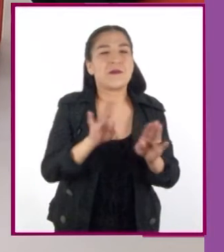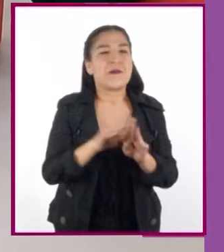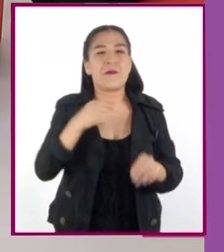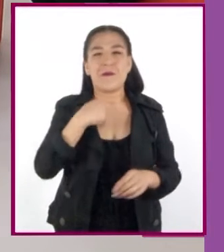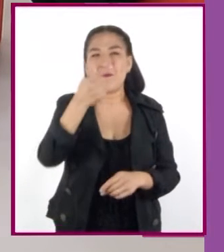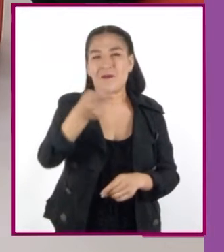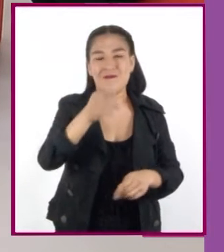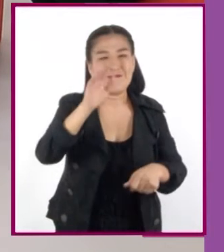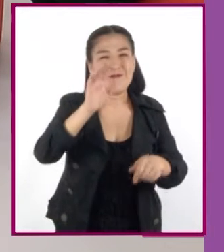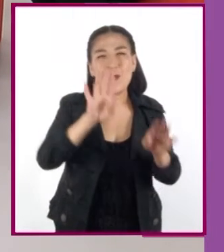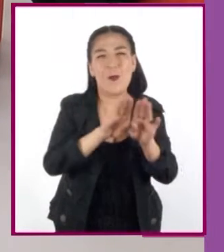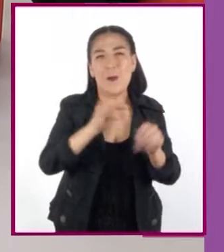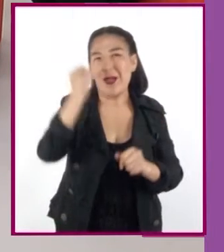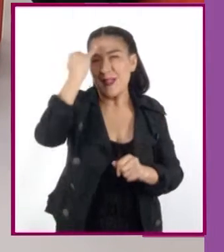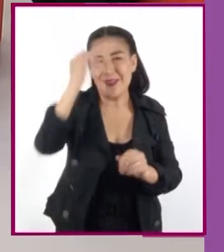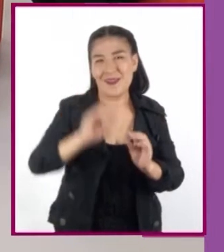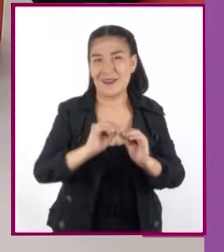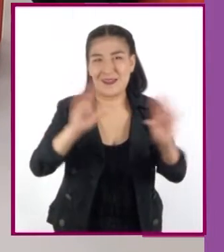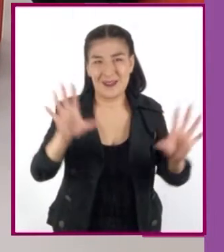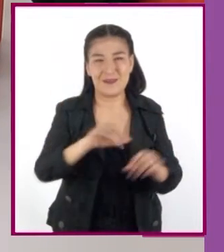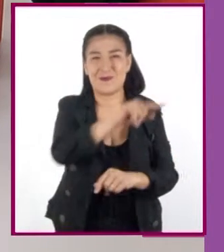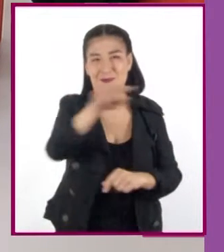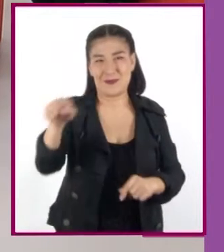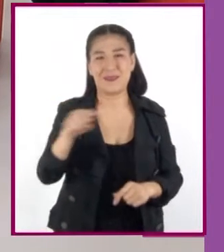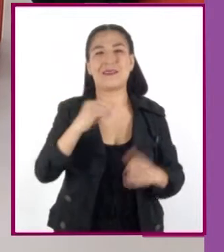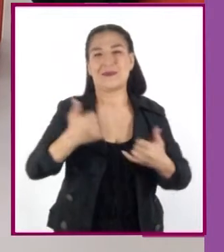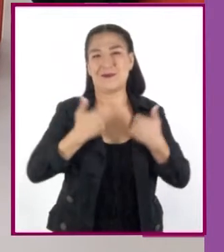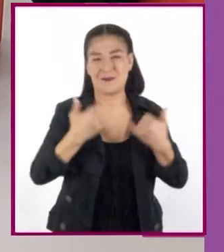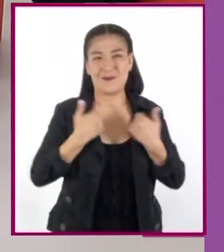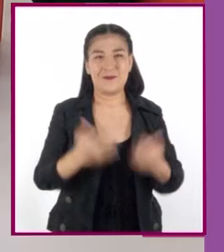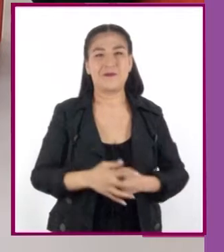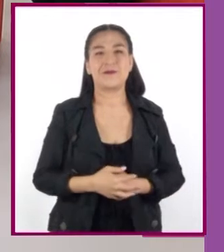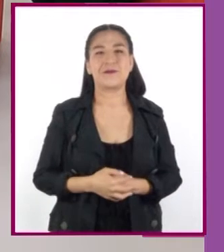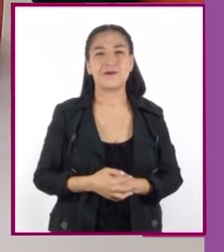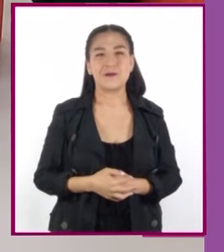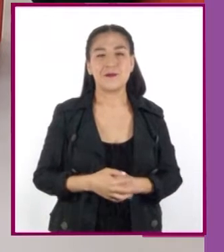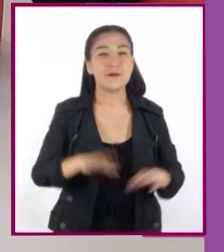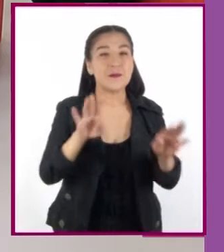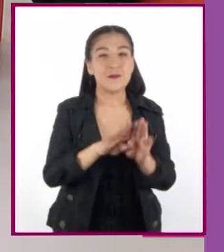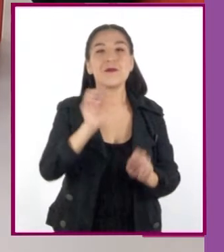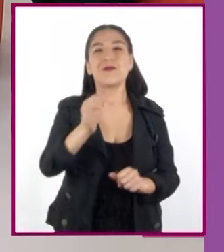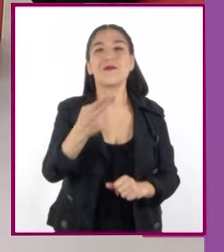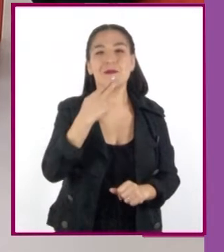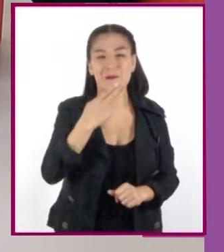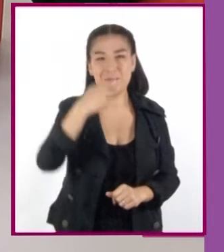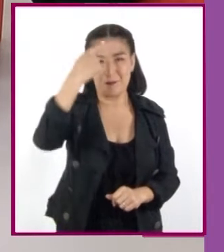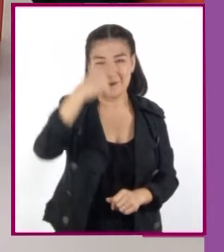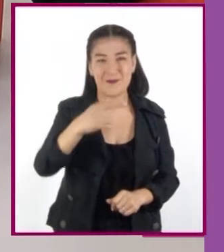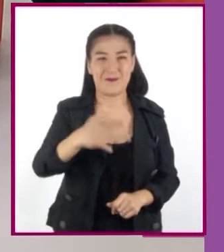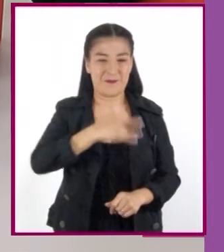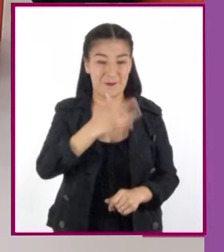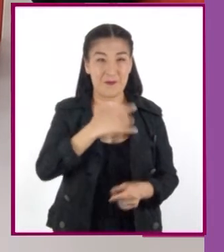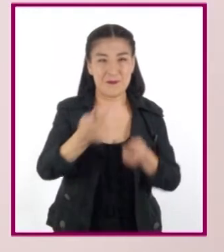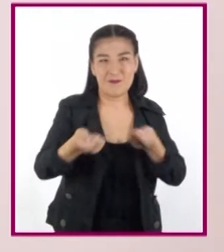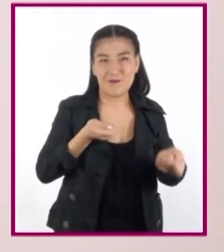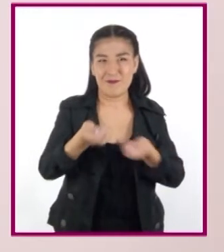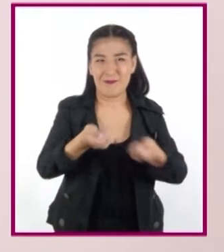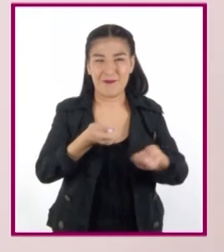idea básica en cada uno de nuestros jóvenes, como una herramienta para la regulación de las